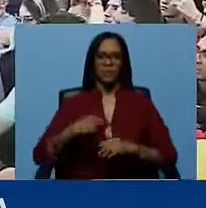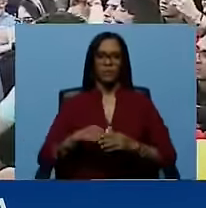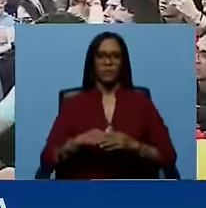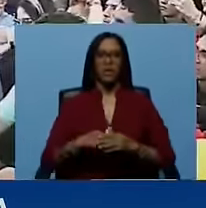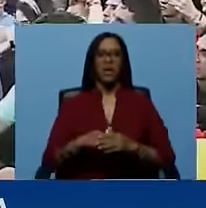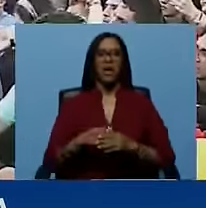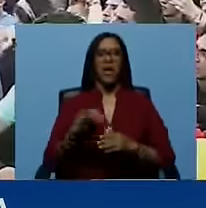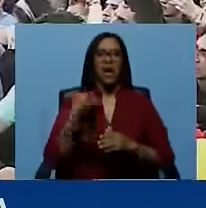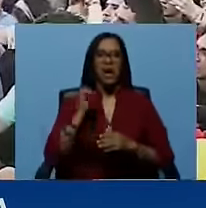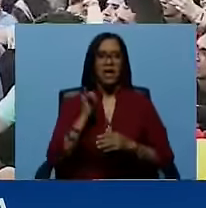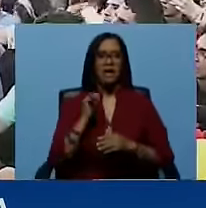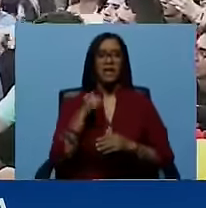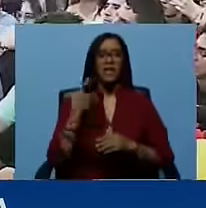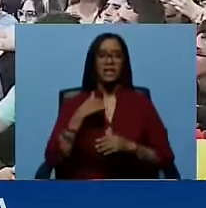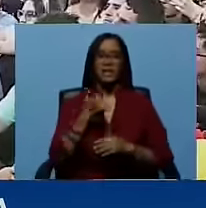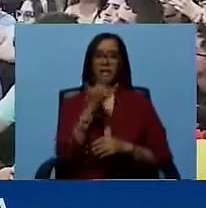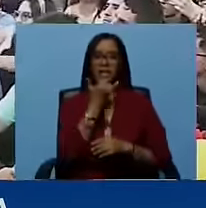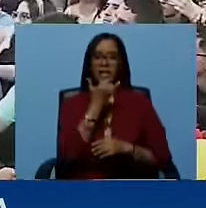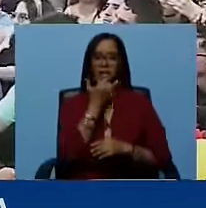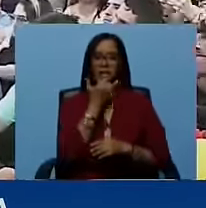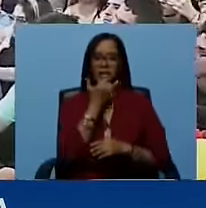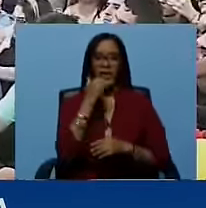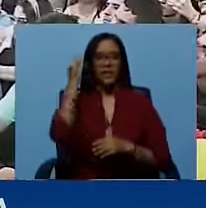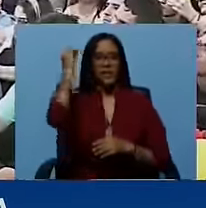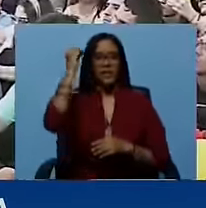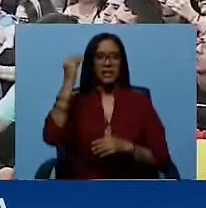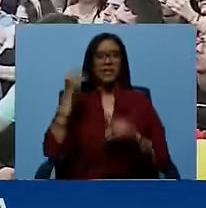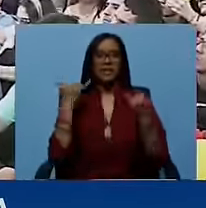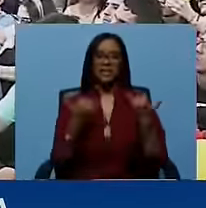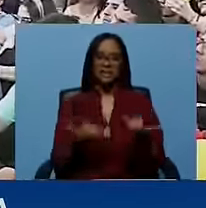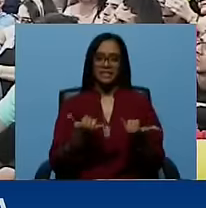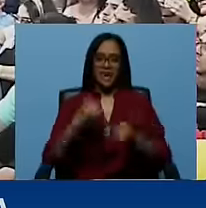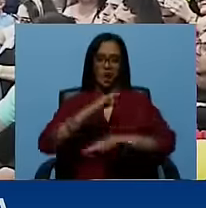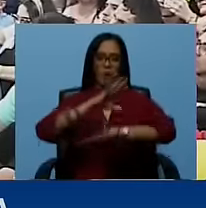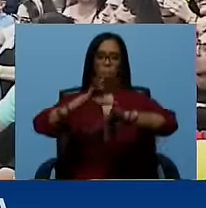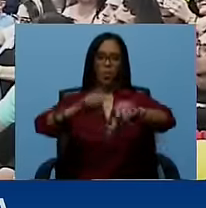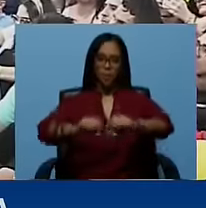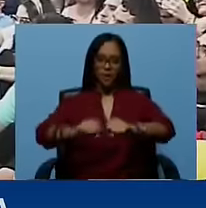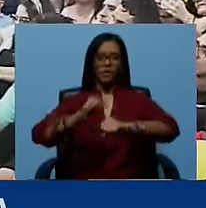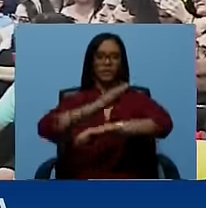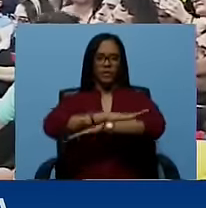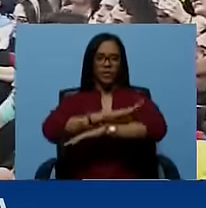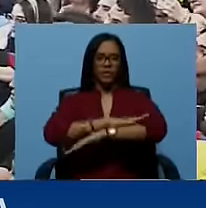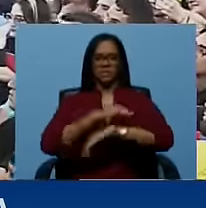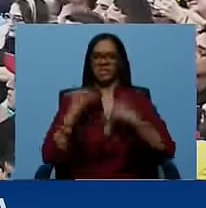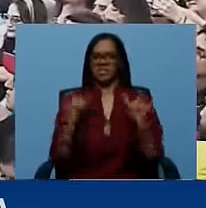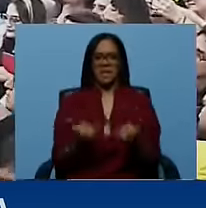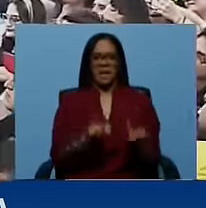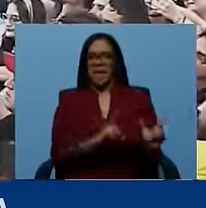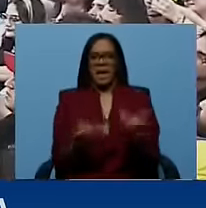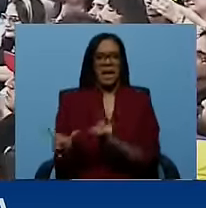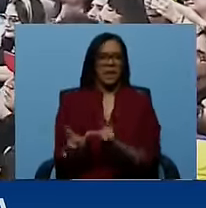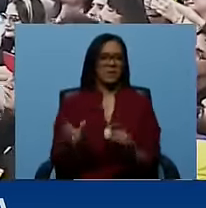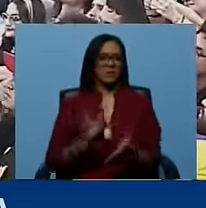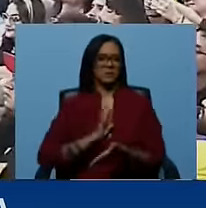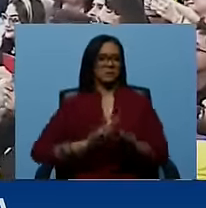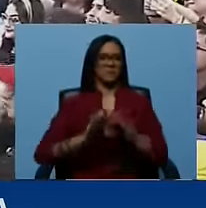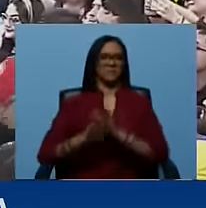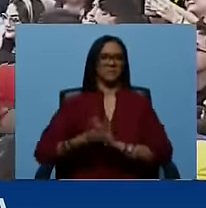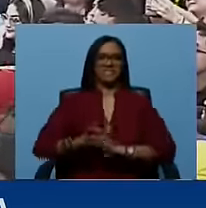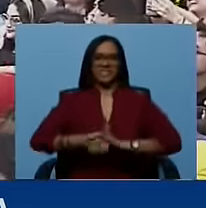Hay quienes cometen el error y que creen que ya teniendo un cargo, ya pues, están volando.